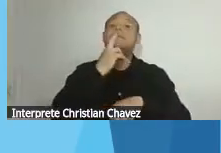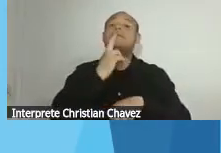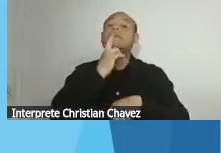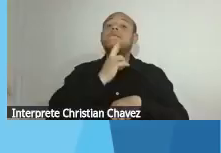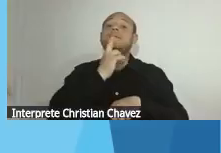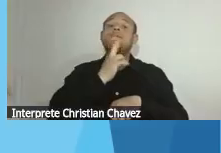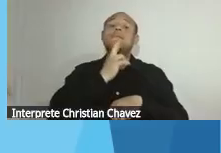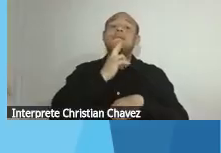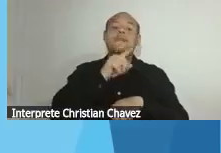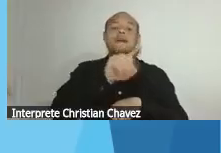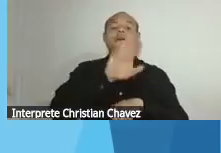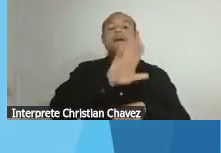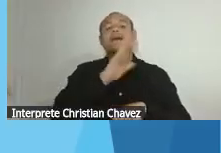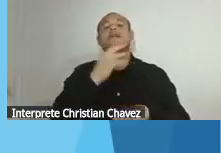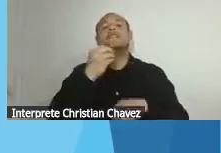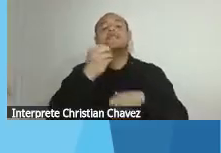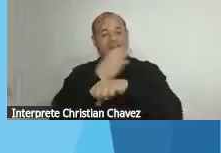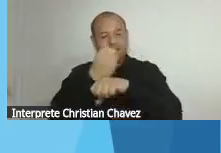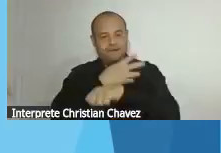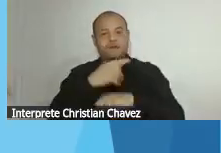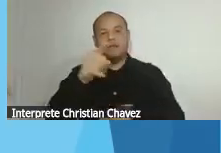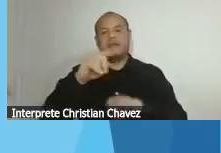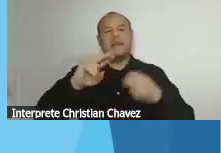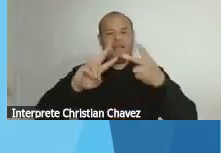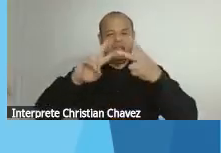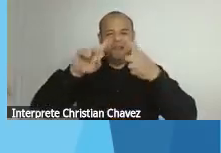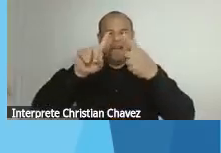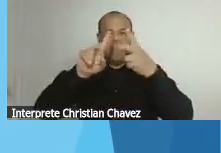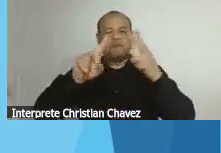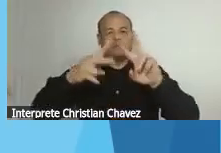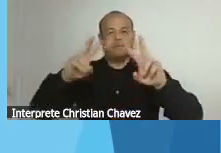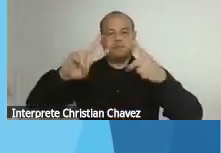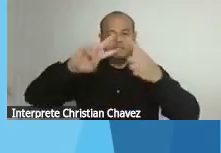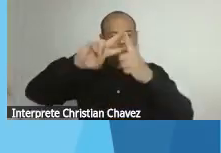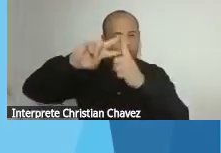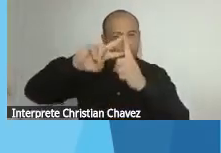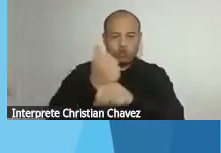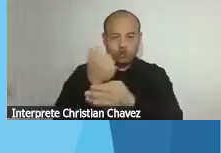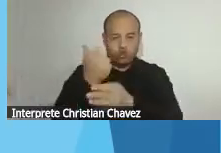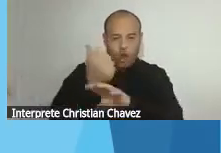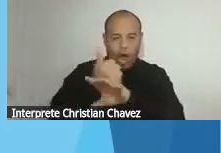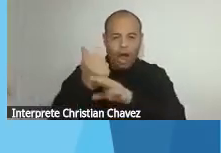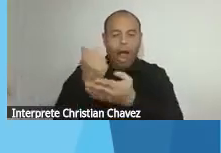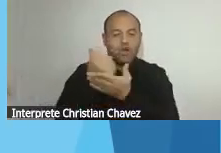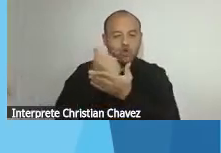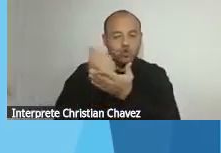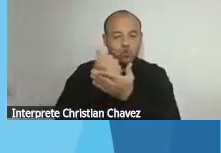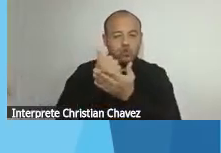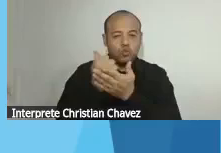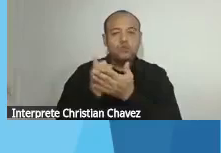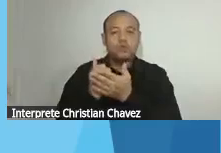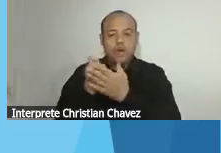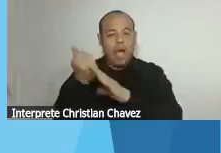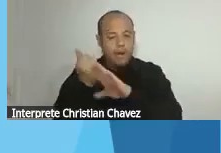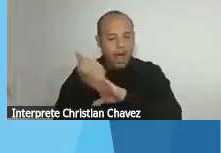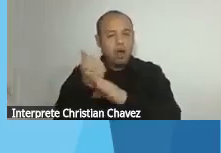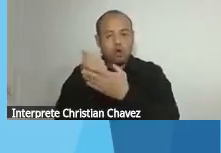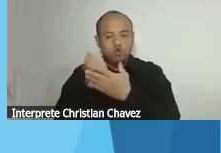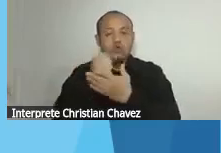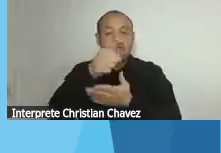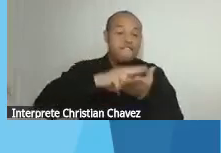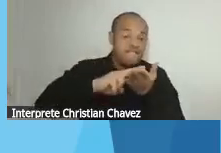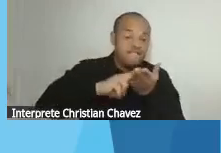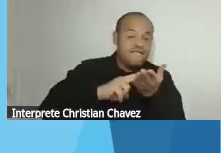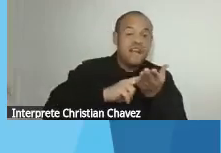sangre, vemos el triángulo azul que es la insulina y vemos la bolita que es como verde, es la glucosa. Ok, vamos a